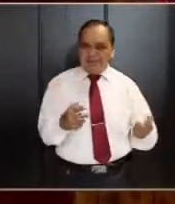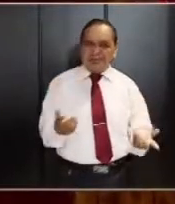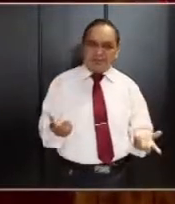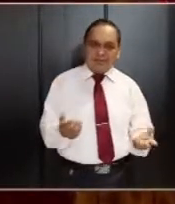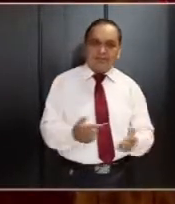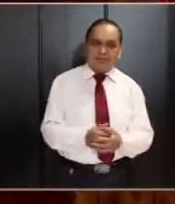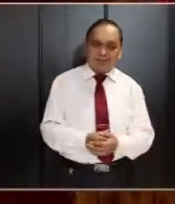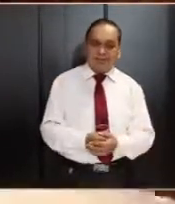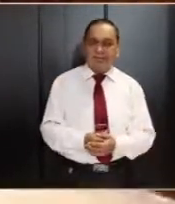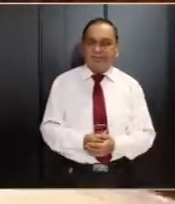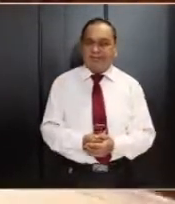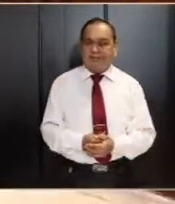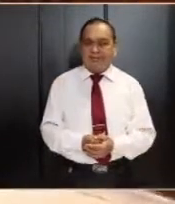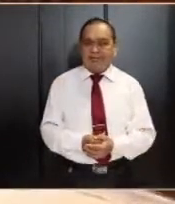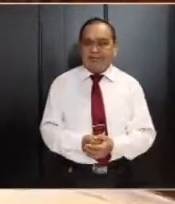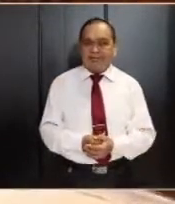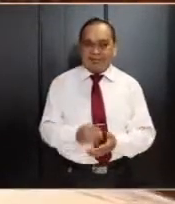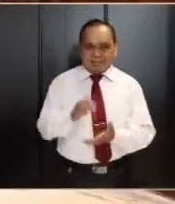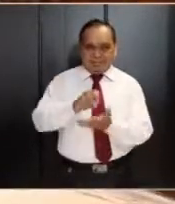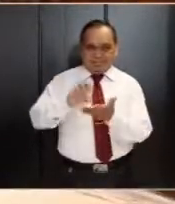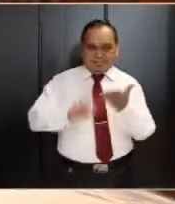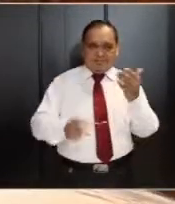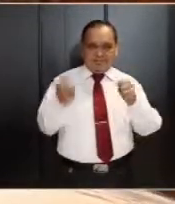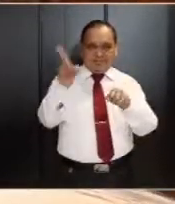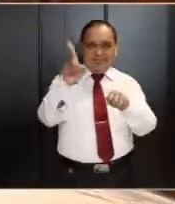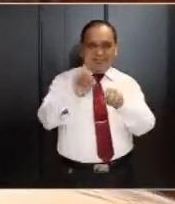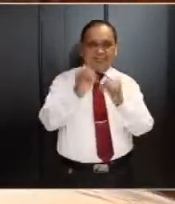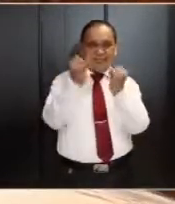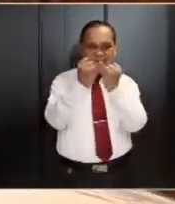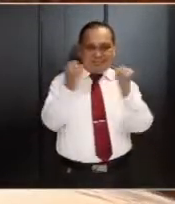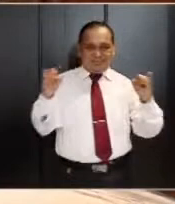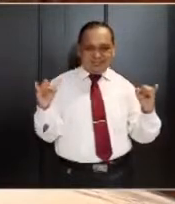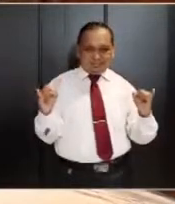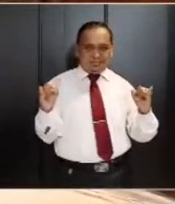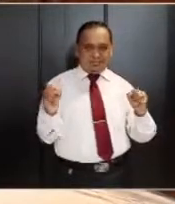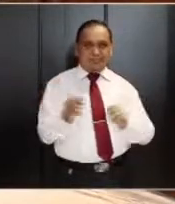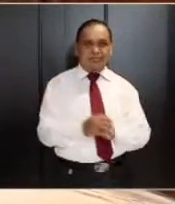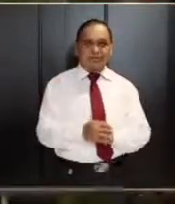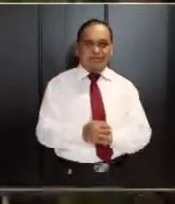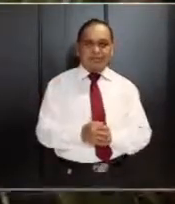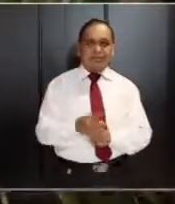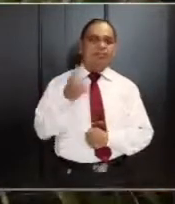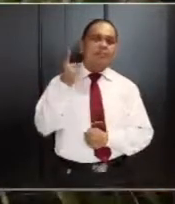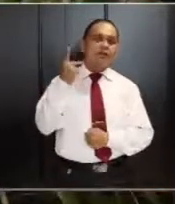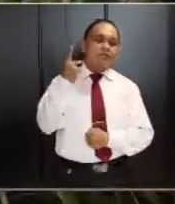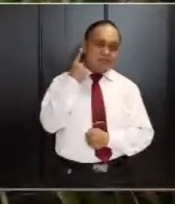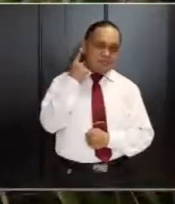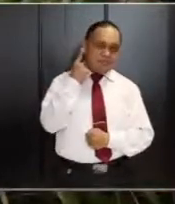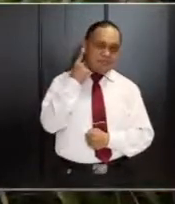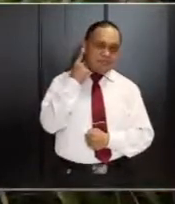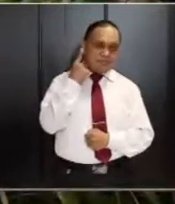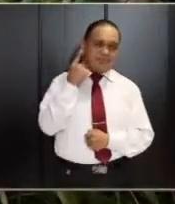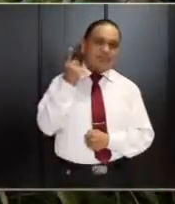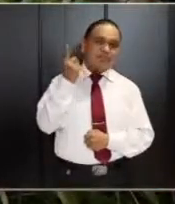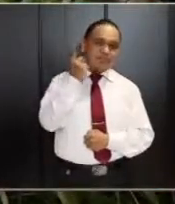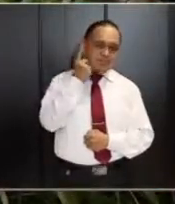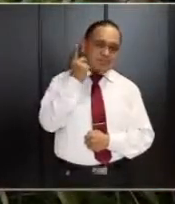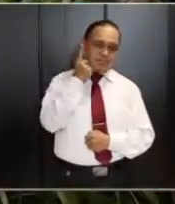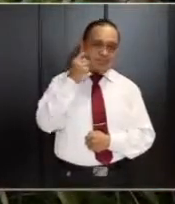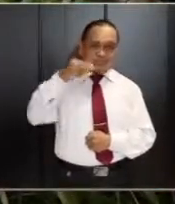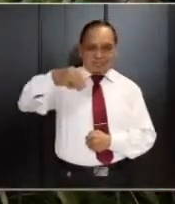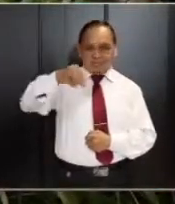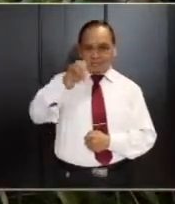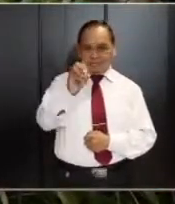y mi hermana... Efectivamente, porque clase. Además en el día de la inauguración, en vísperas, diputados de Morena hicieron esas precisiones, el